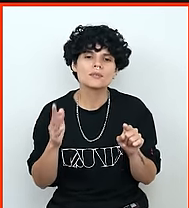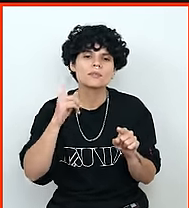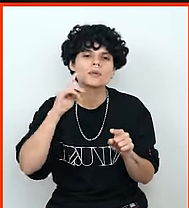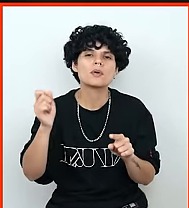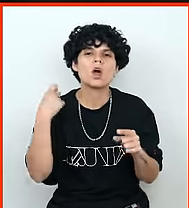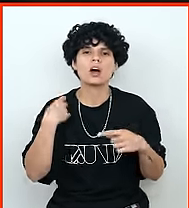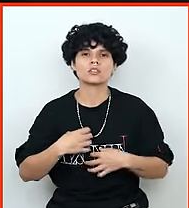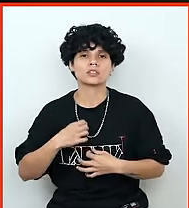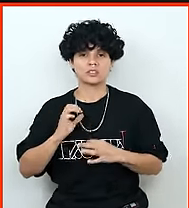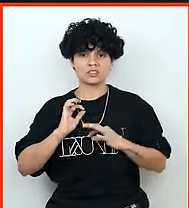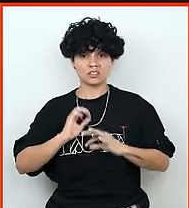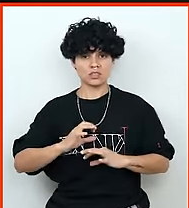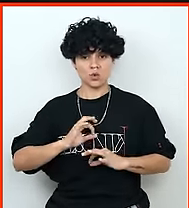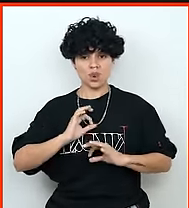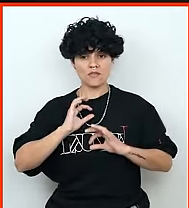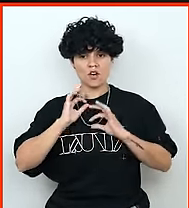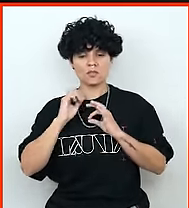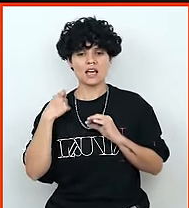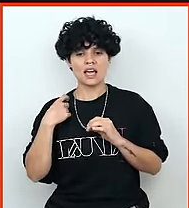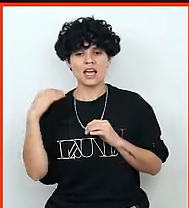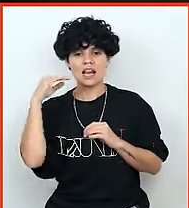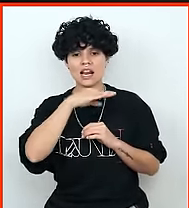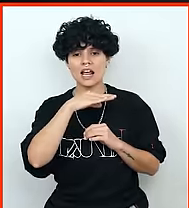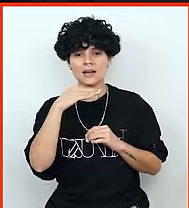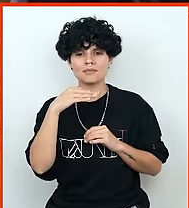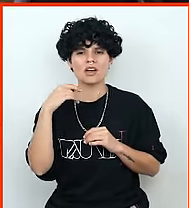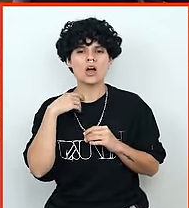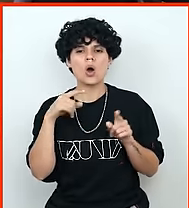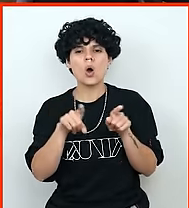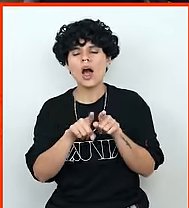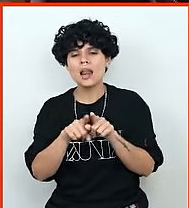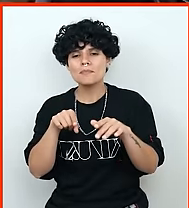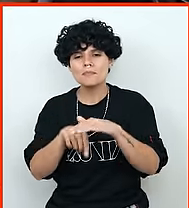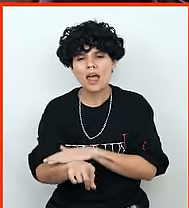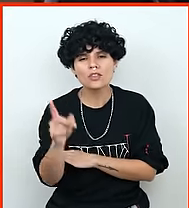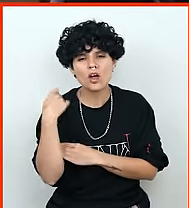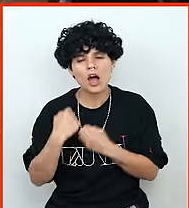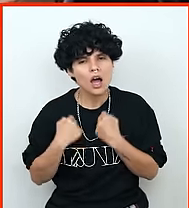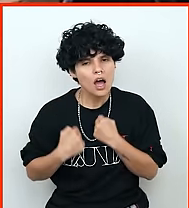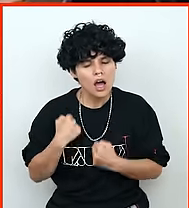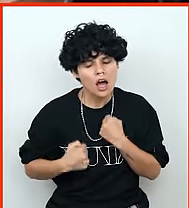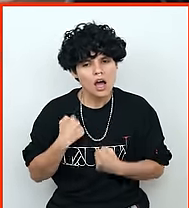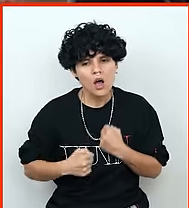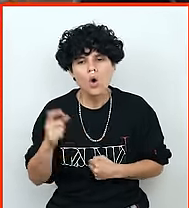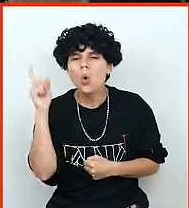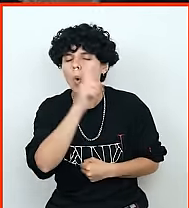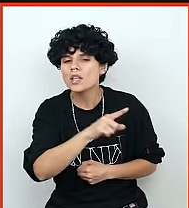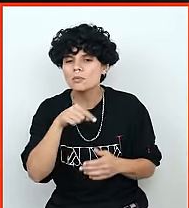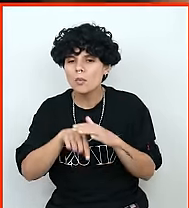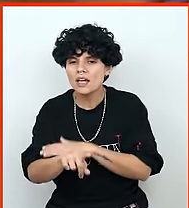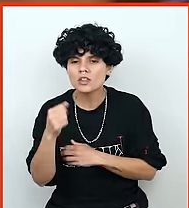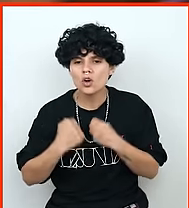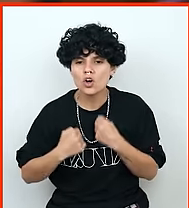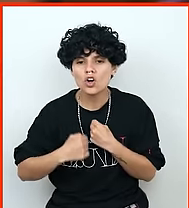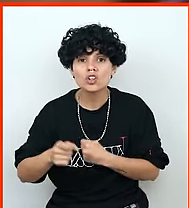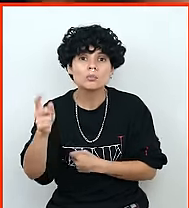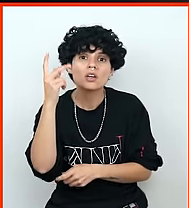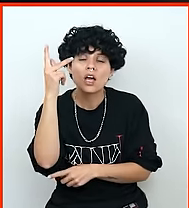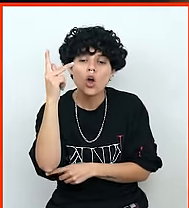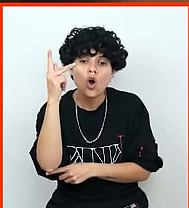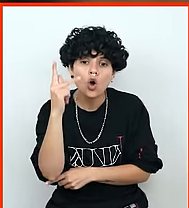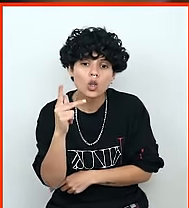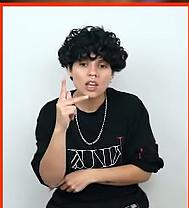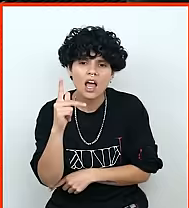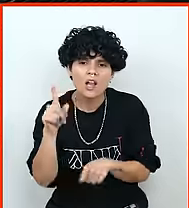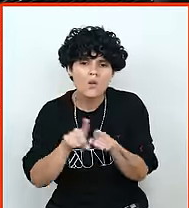de... a sacarme el uniforme. Entonces, en esa guay que te vaya apurado al metro, no quería hablar con nadie, agarré el último metro para irte a la casa. Porque más encima, en los